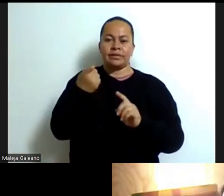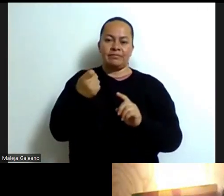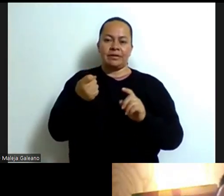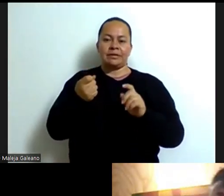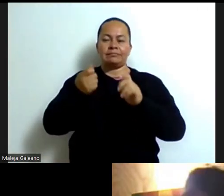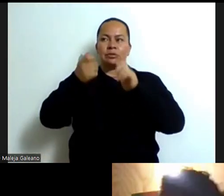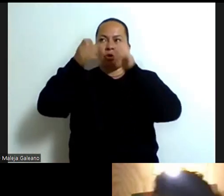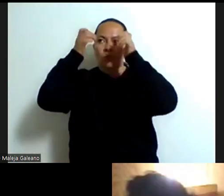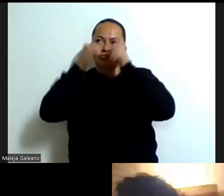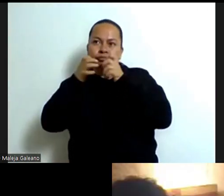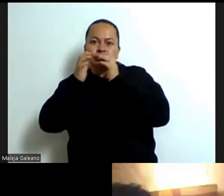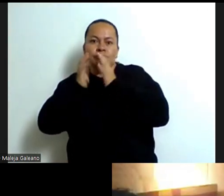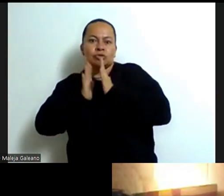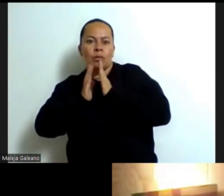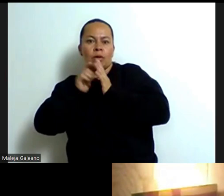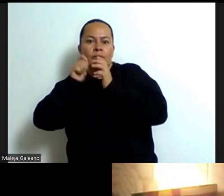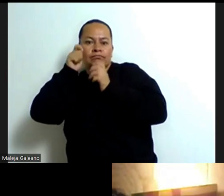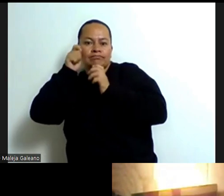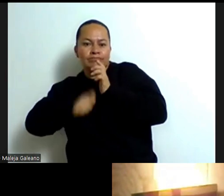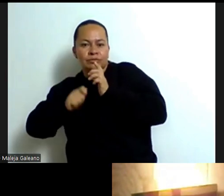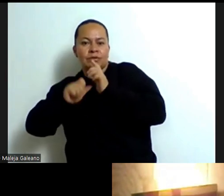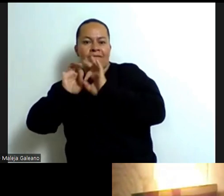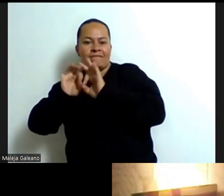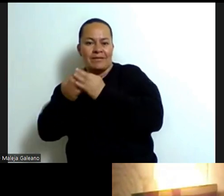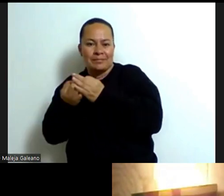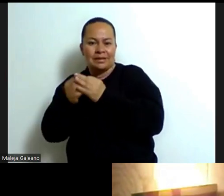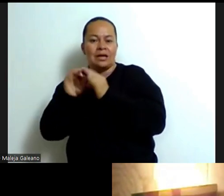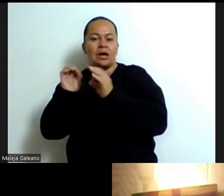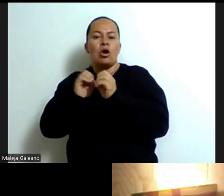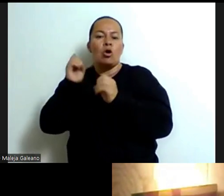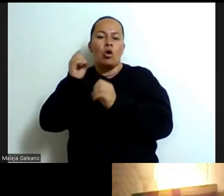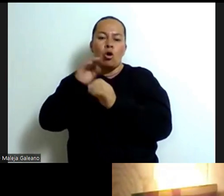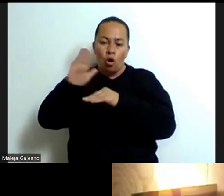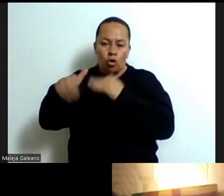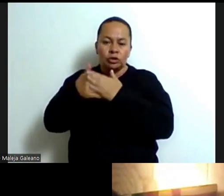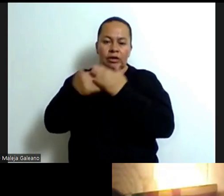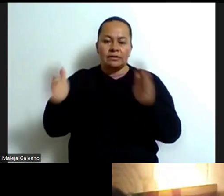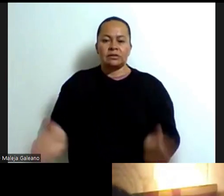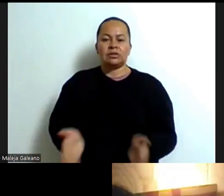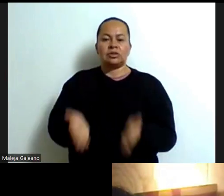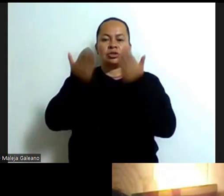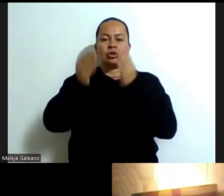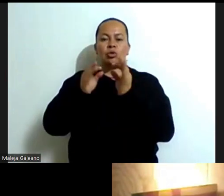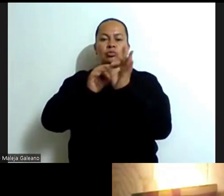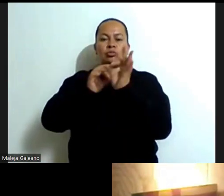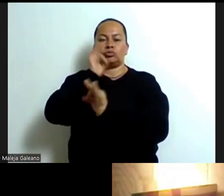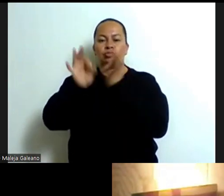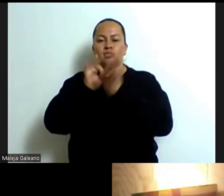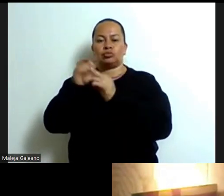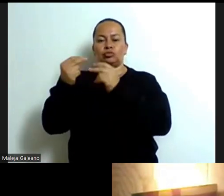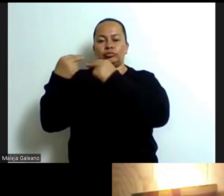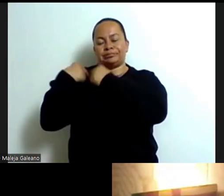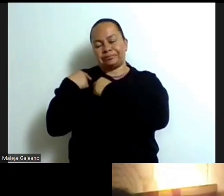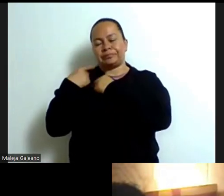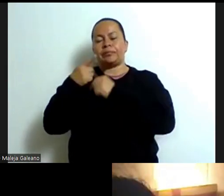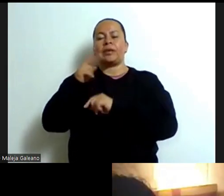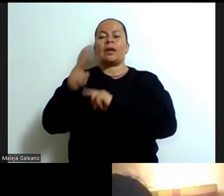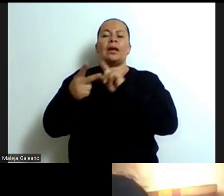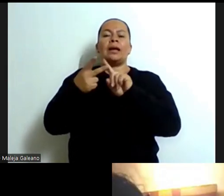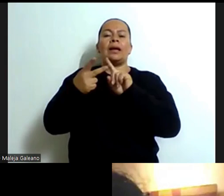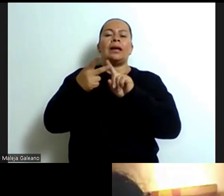familias sino que tiene que existir una redistribución de esa carga de Cuidado la